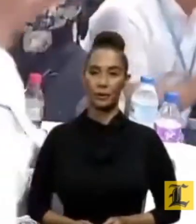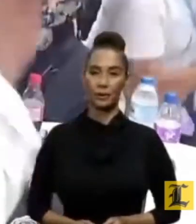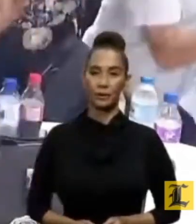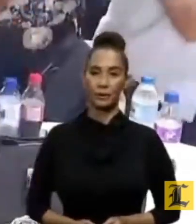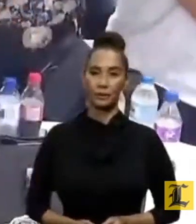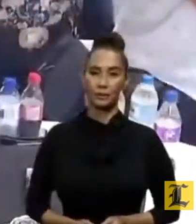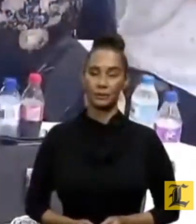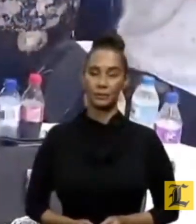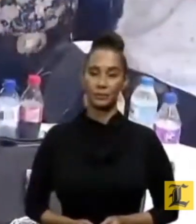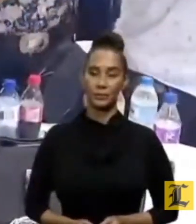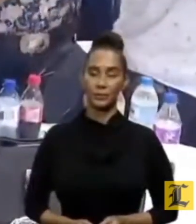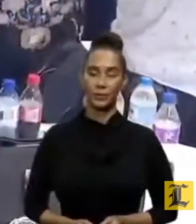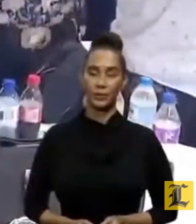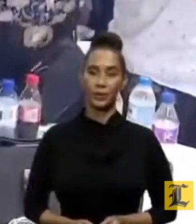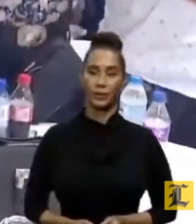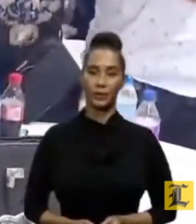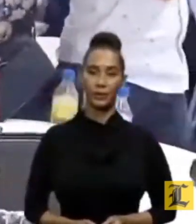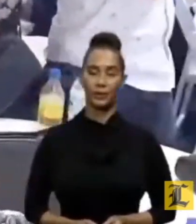Porque